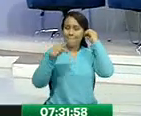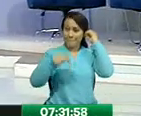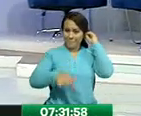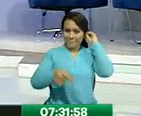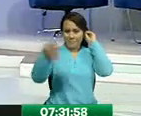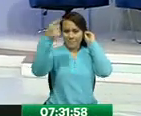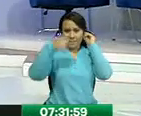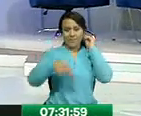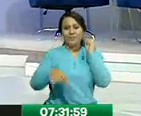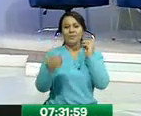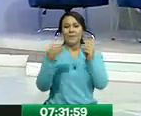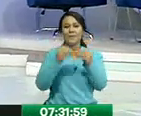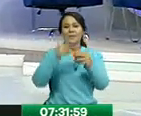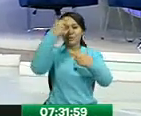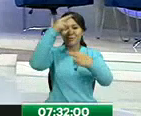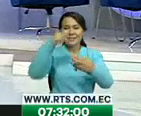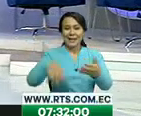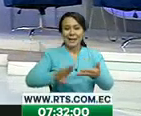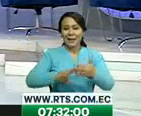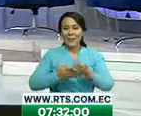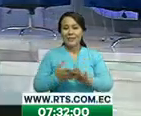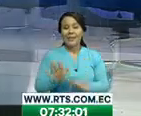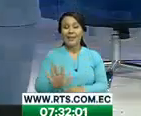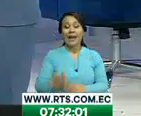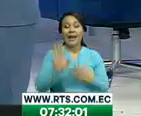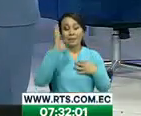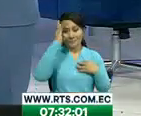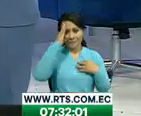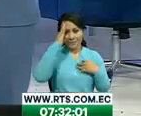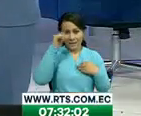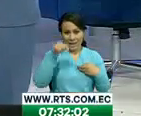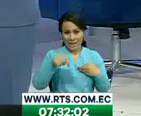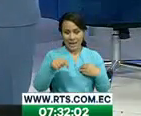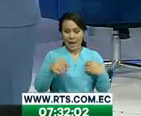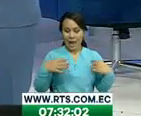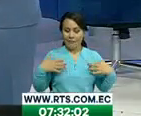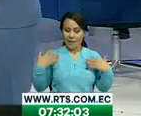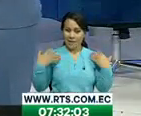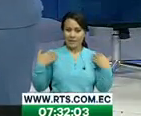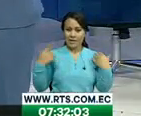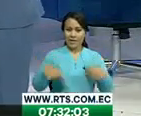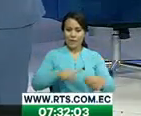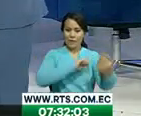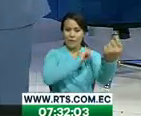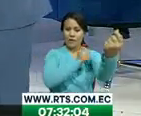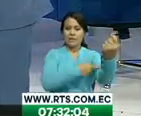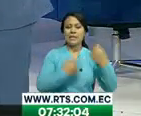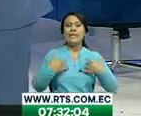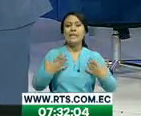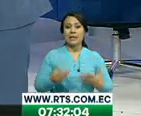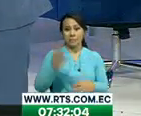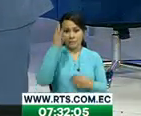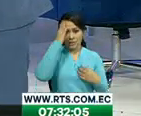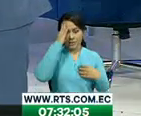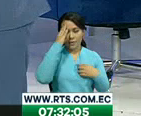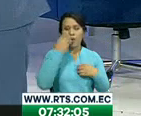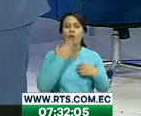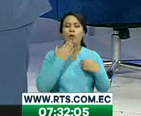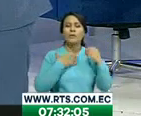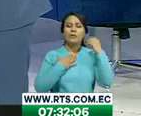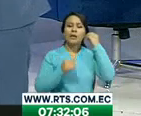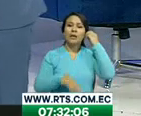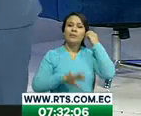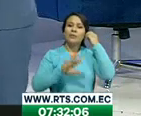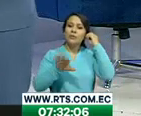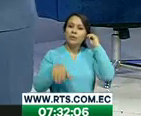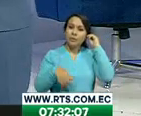Amables televidentes, con más aquí en la noticia primera emisión. Estamos con mucho ánimo, con mucha fuerza, porque queremos saber, mi querida Luisa, cómo está Guayaquil. Claro